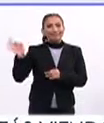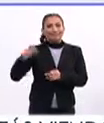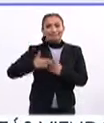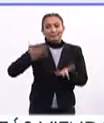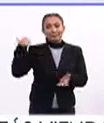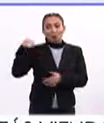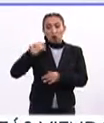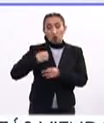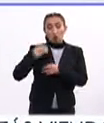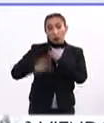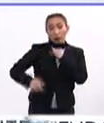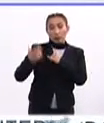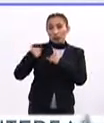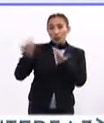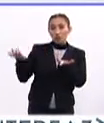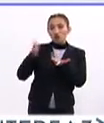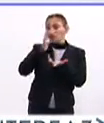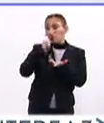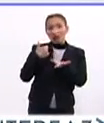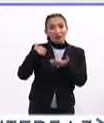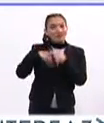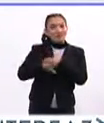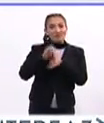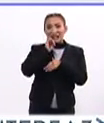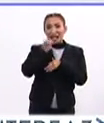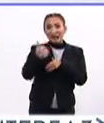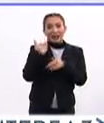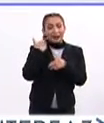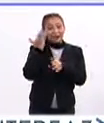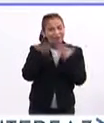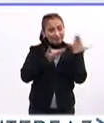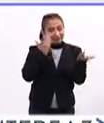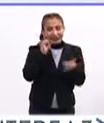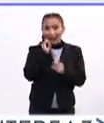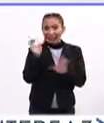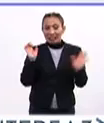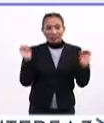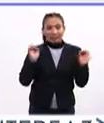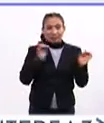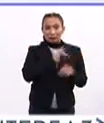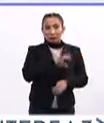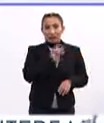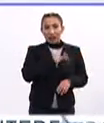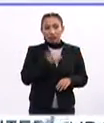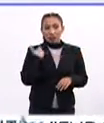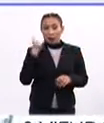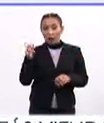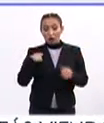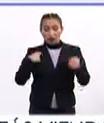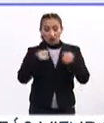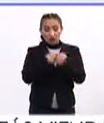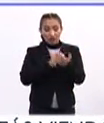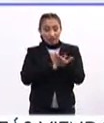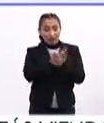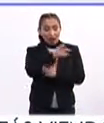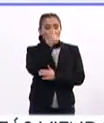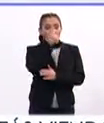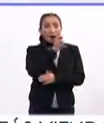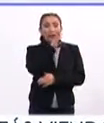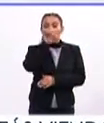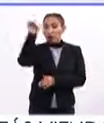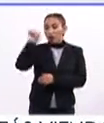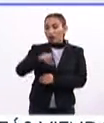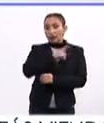en los últimos momentos no han tenido acceso a seguir continuando sus estudios, y al cruzar una frontera, pues una de las